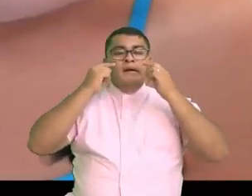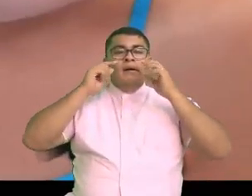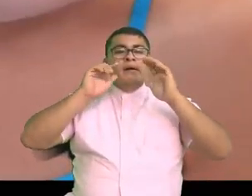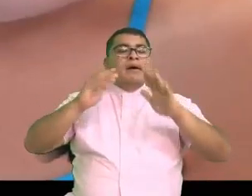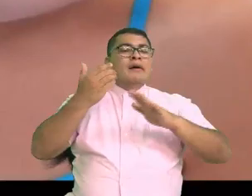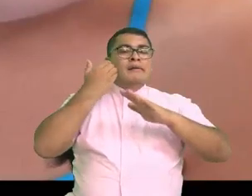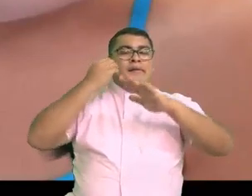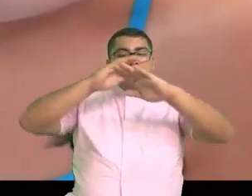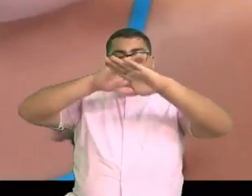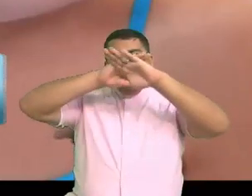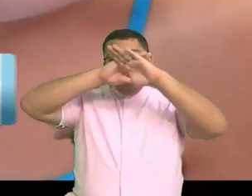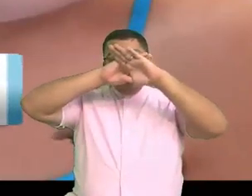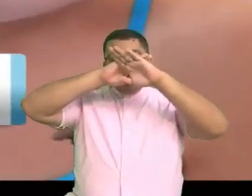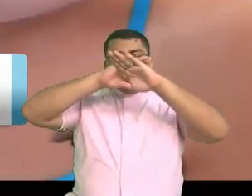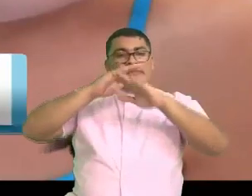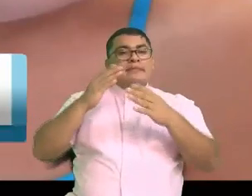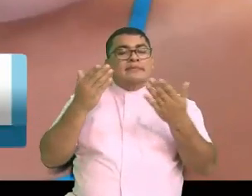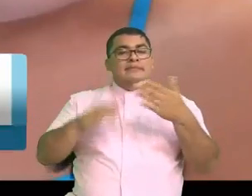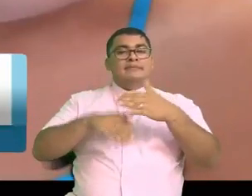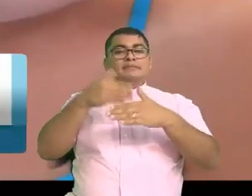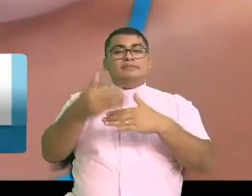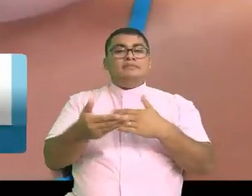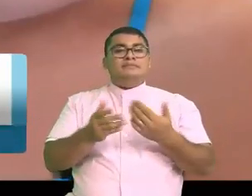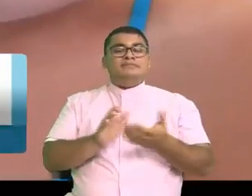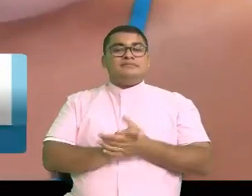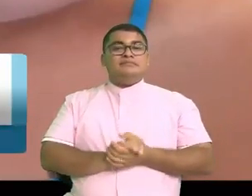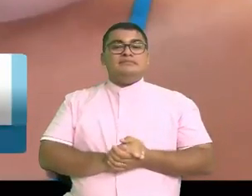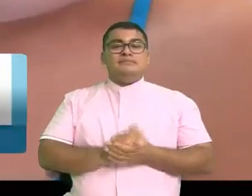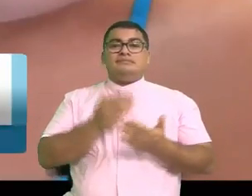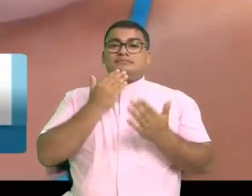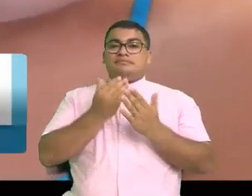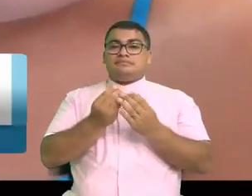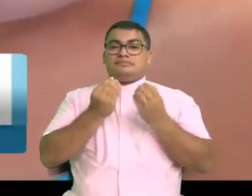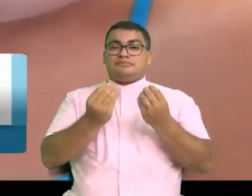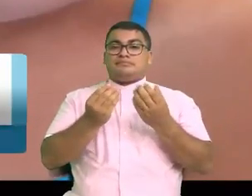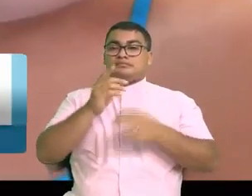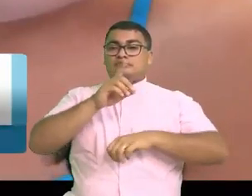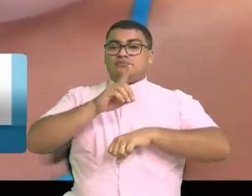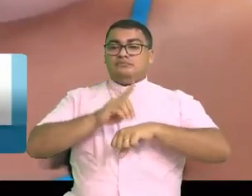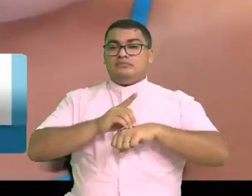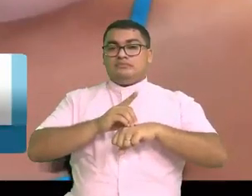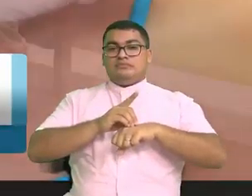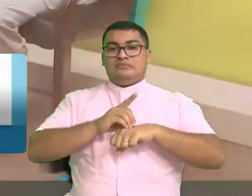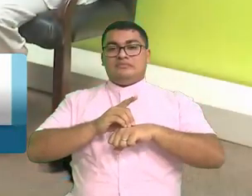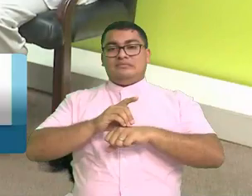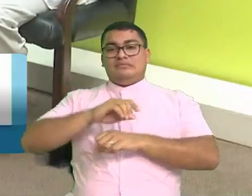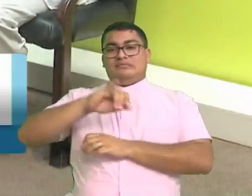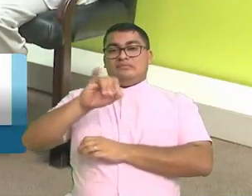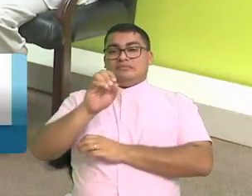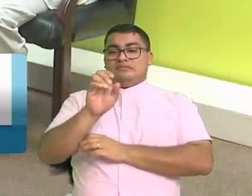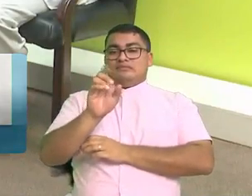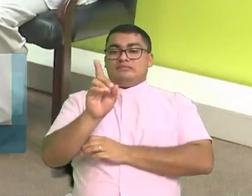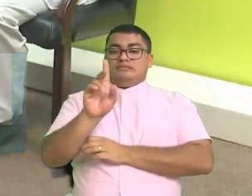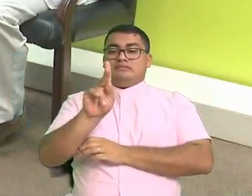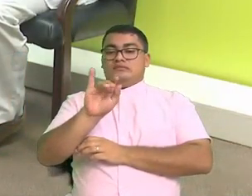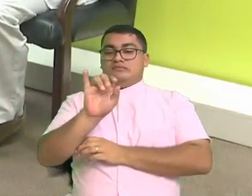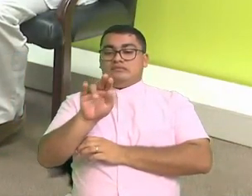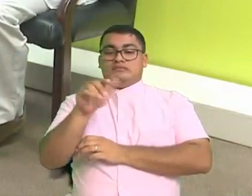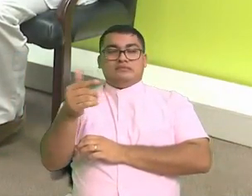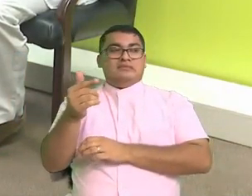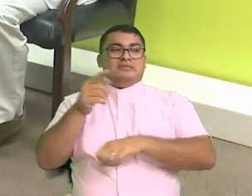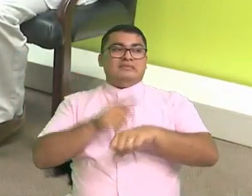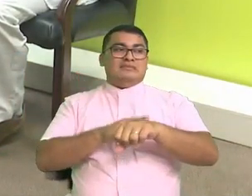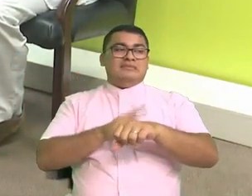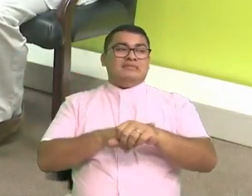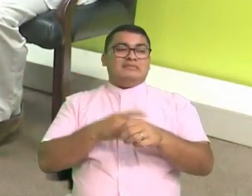de problemas posteriores. Así es, sí. Le agradecemos entonces, doctor Hawking, por su tiempo